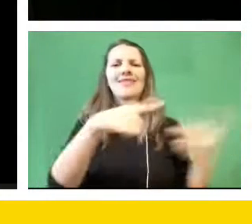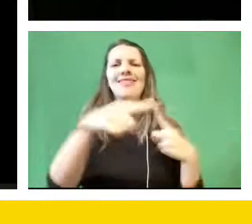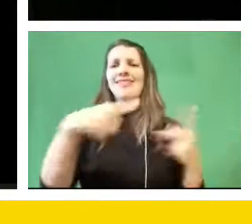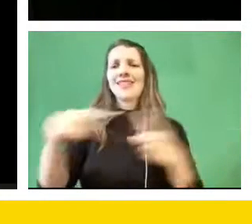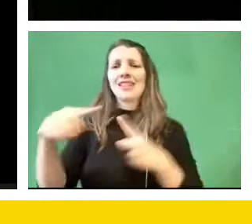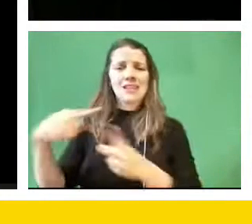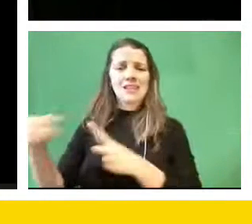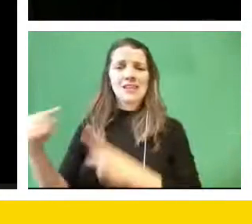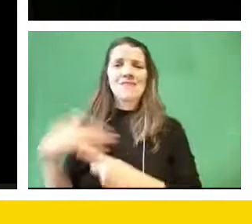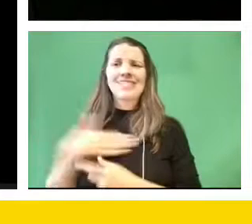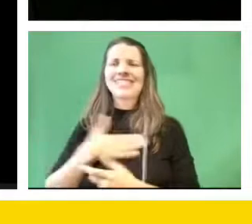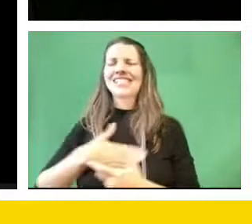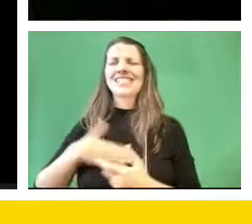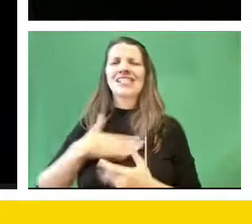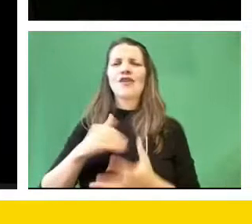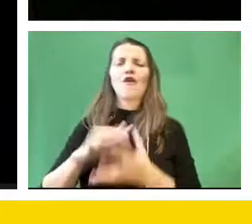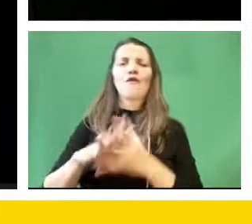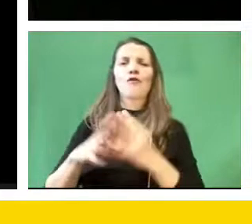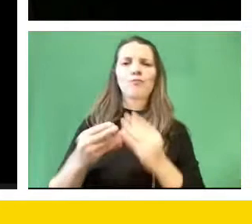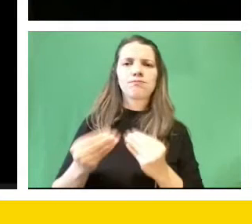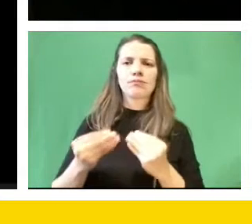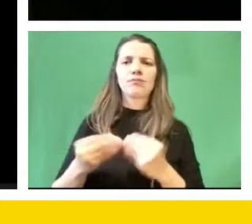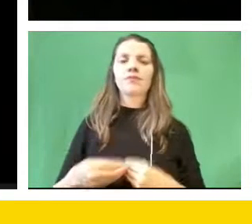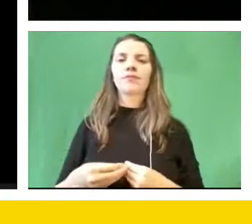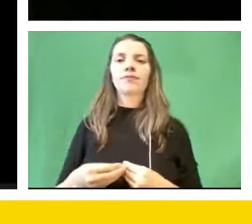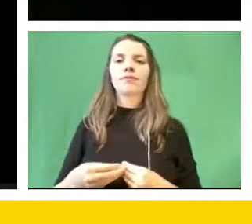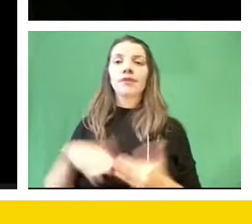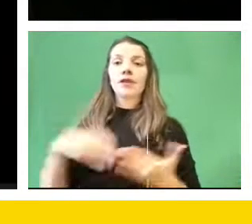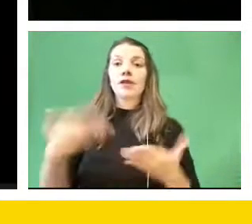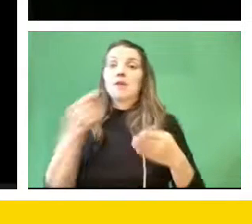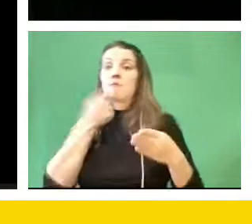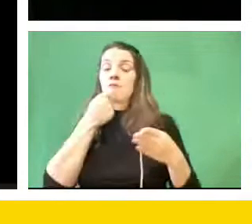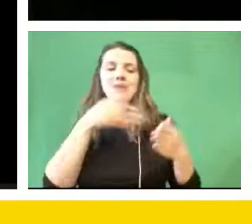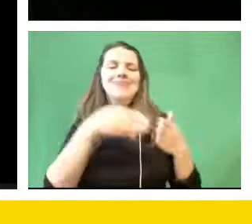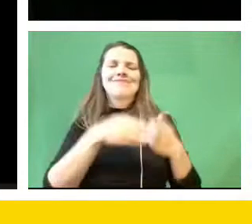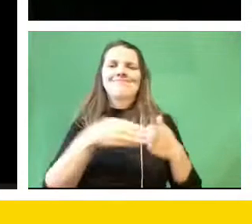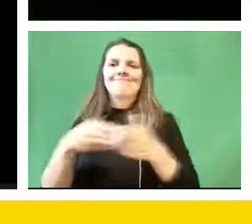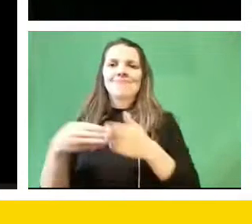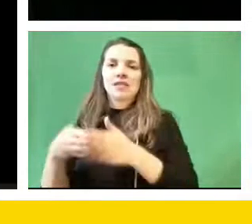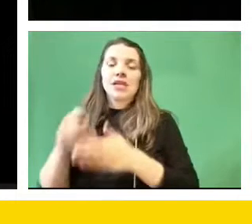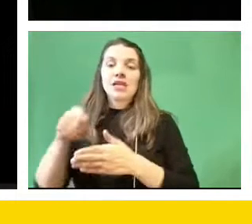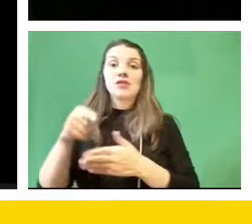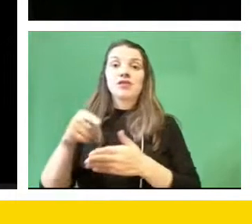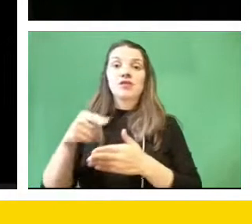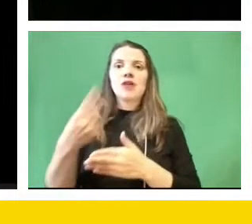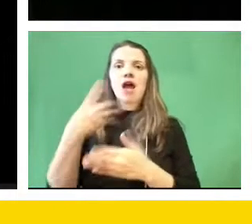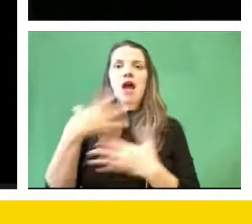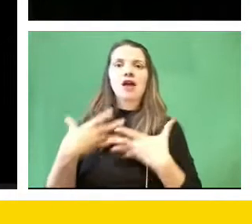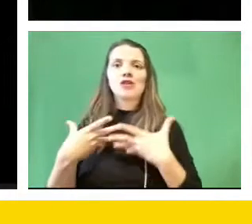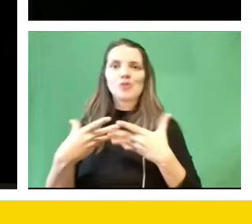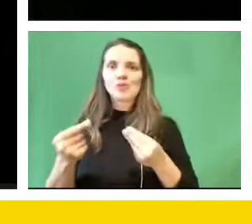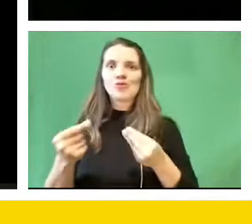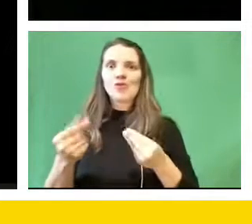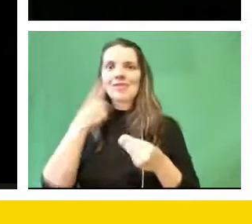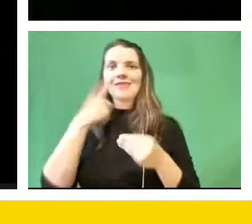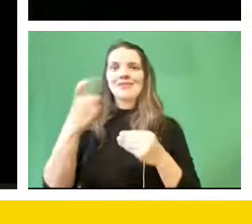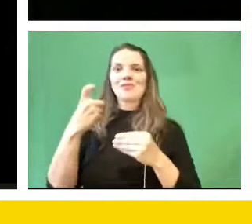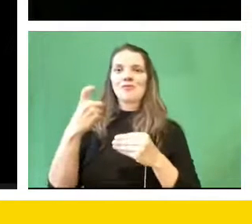con la metodología de retratismo de la barrera se analizó y también nos ayudó con unos resultados muy interesantes.